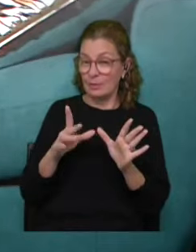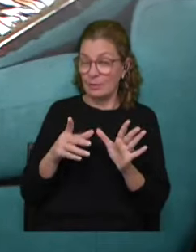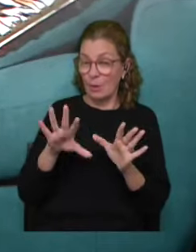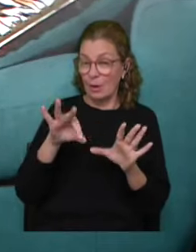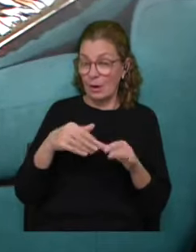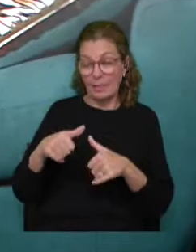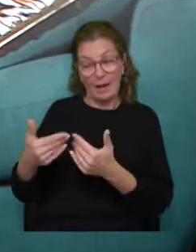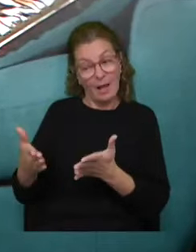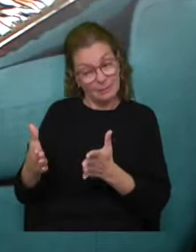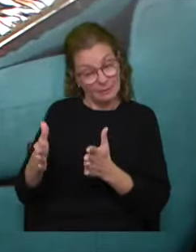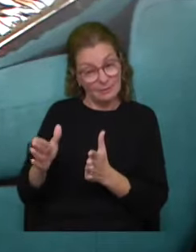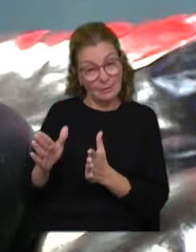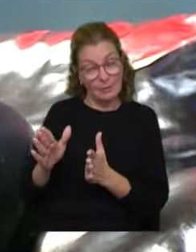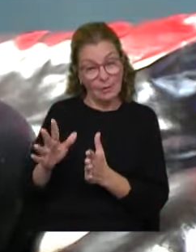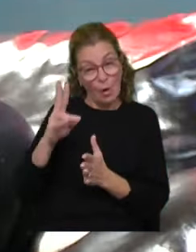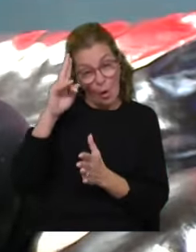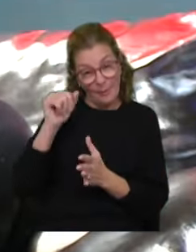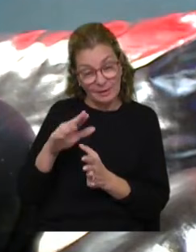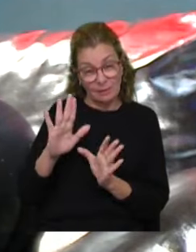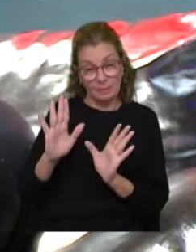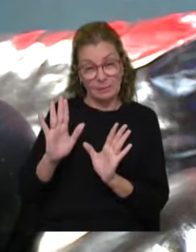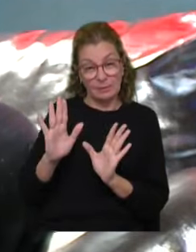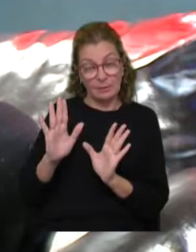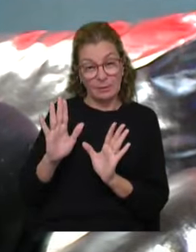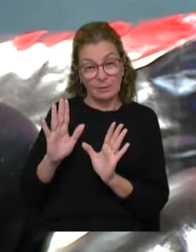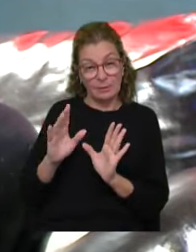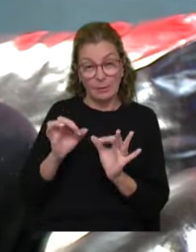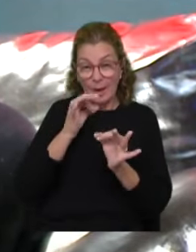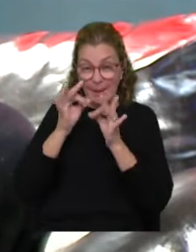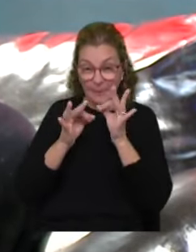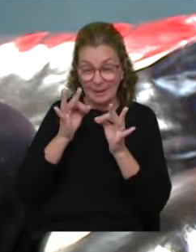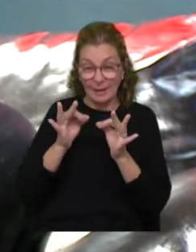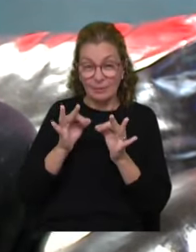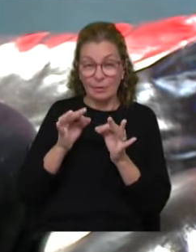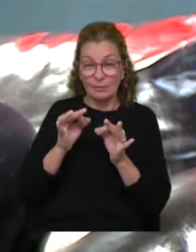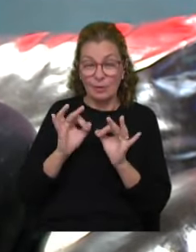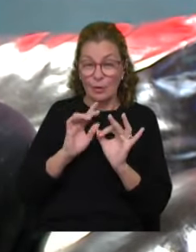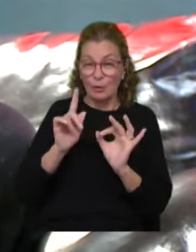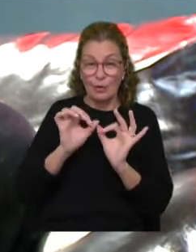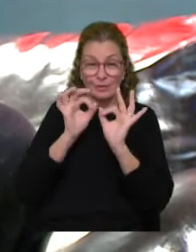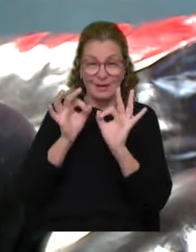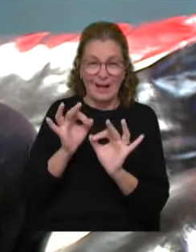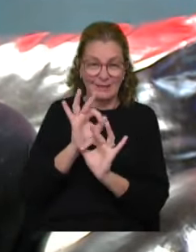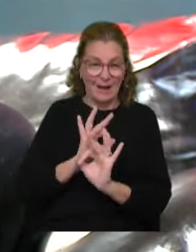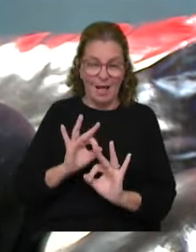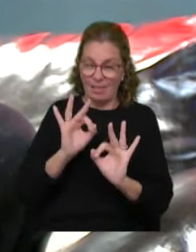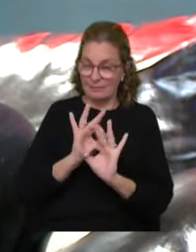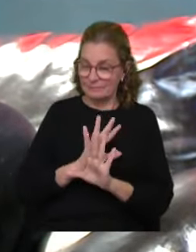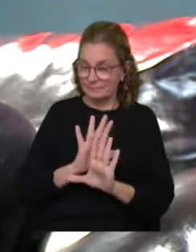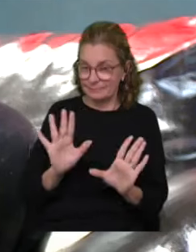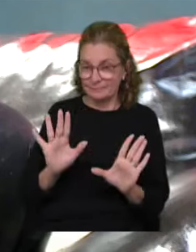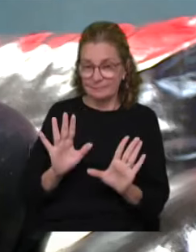delegás y opinás con argumentación, tratás, si no, no llegás a nada.